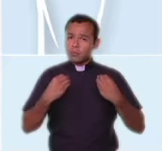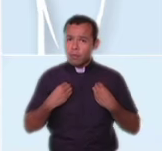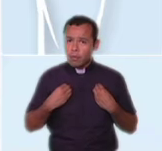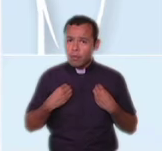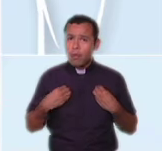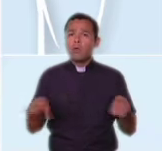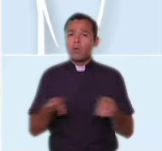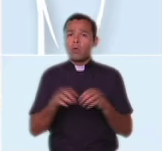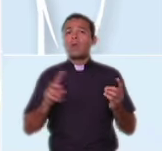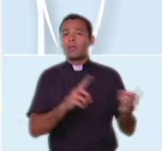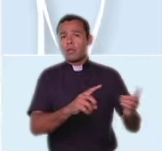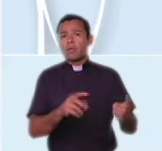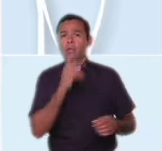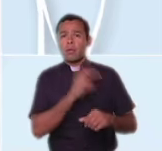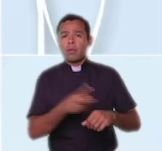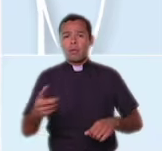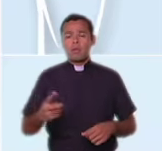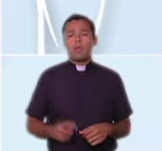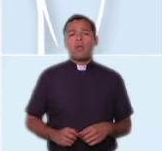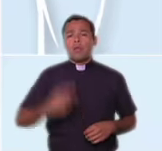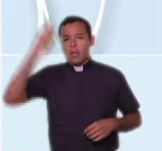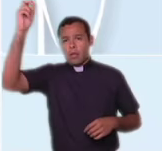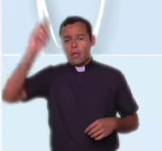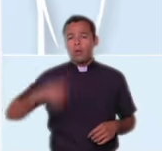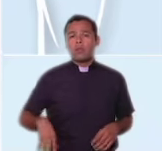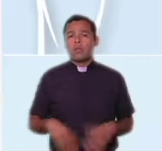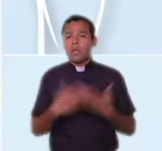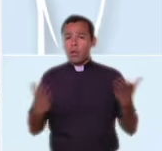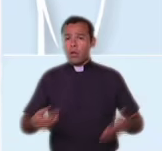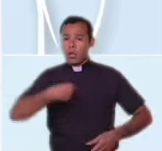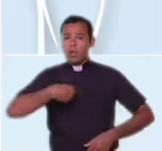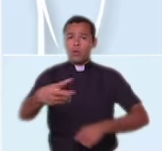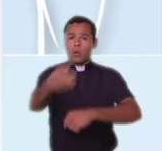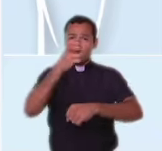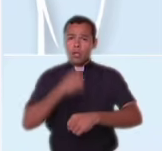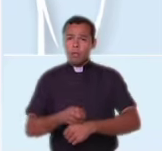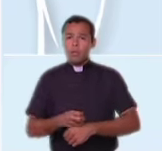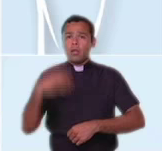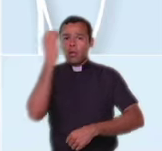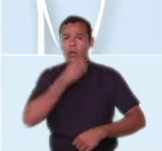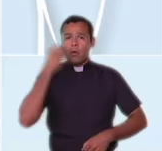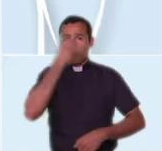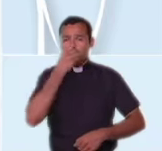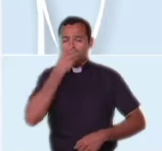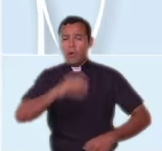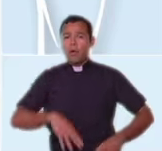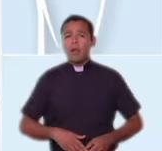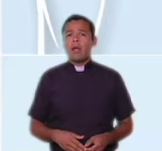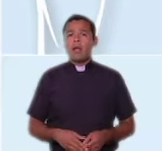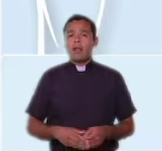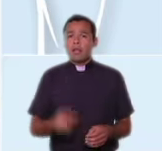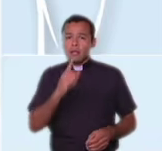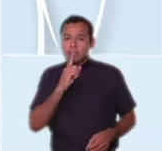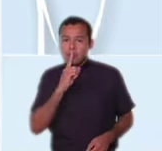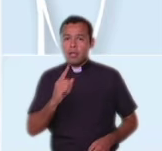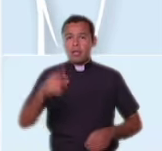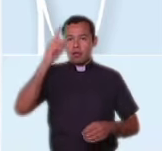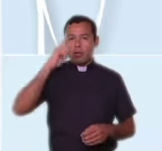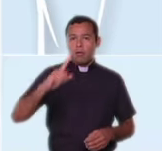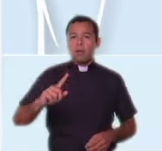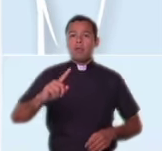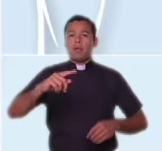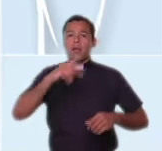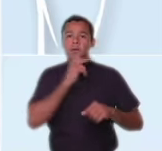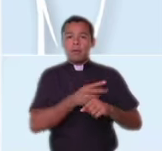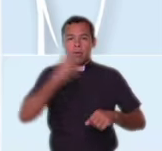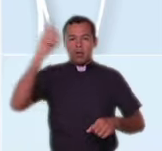vivir plenamente como discípulos del Señor. Ahora te invito a en silencio hagamos una oración al Señor, pidiéndole que nos